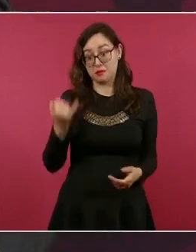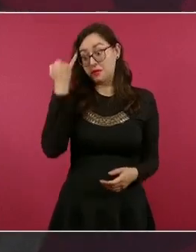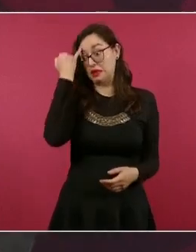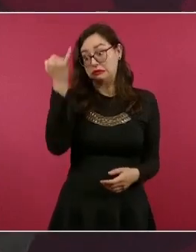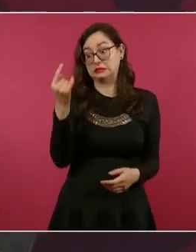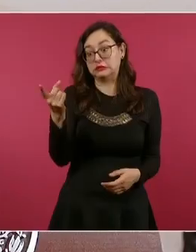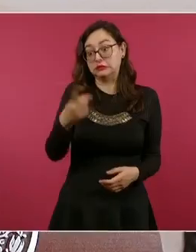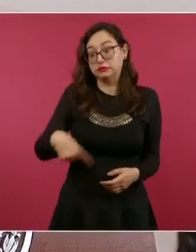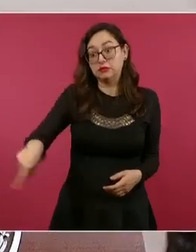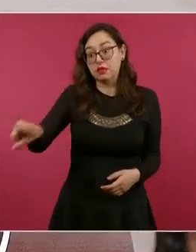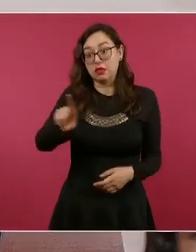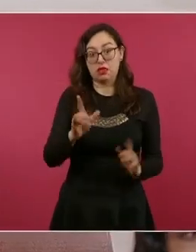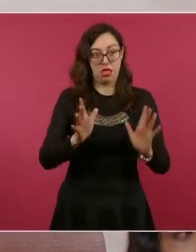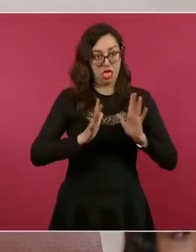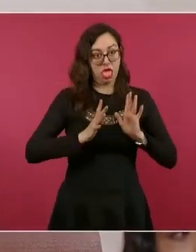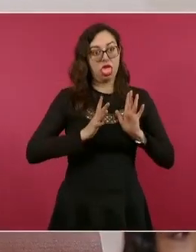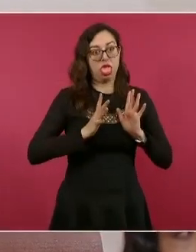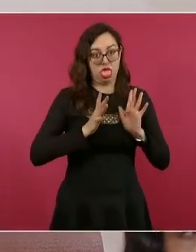contrarrevolución.